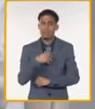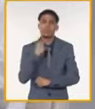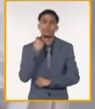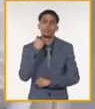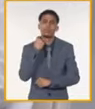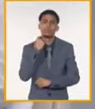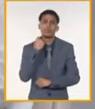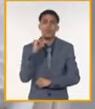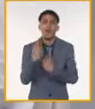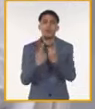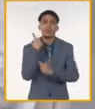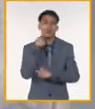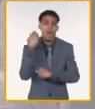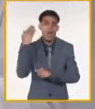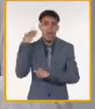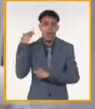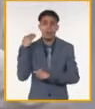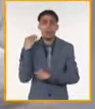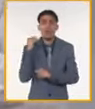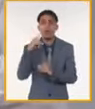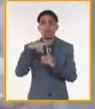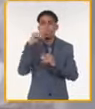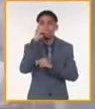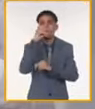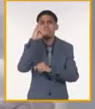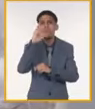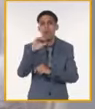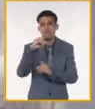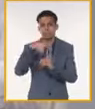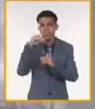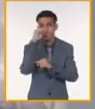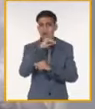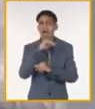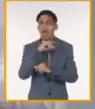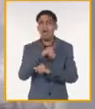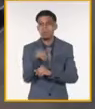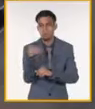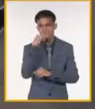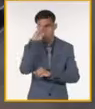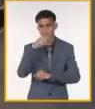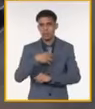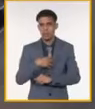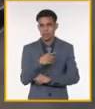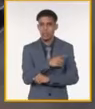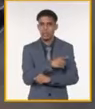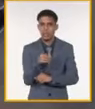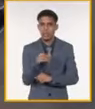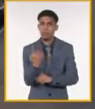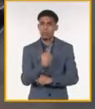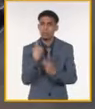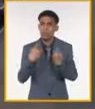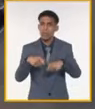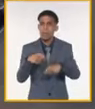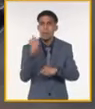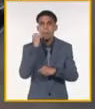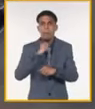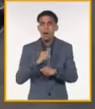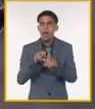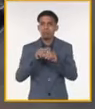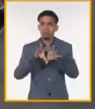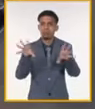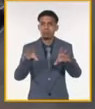desarrolló se desarrolló biotecnología hay una parte de esa experiencia que ya la tenemos en Cuba y lo que tenemos que es promoverlas